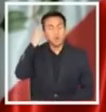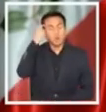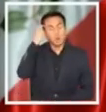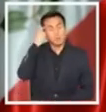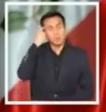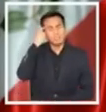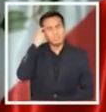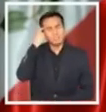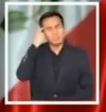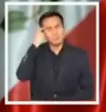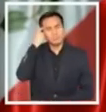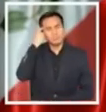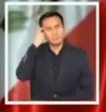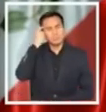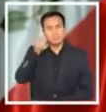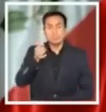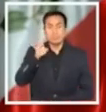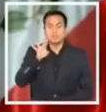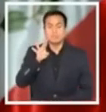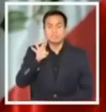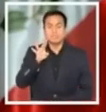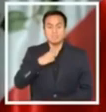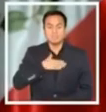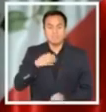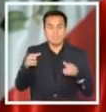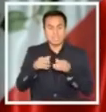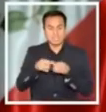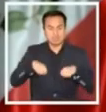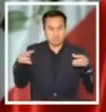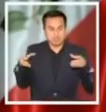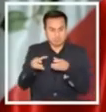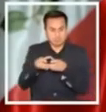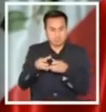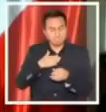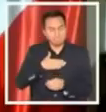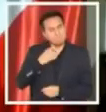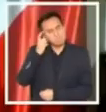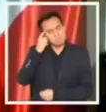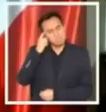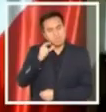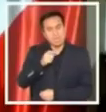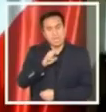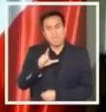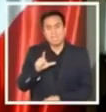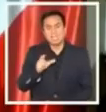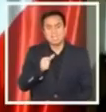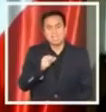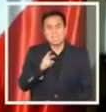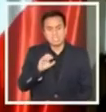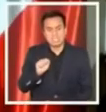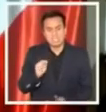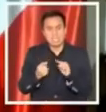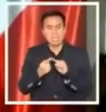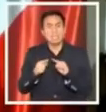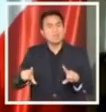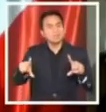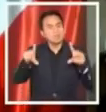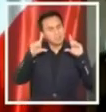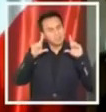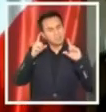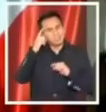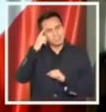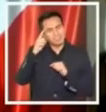Pienso, y solamente desde mi generación, en Gael García Bernal